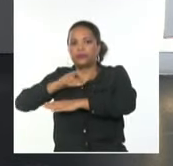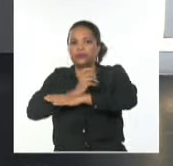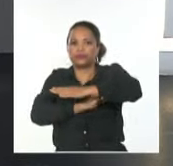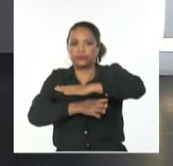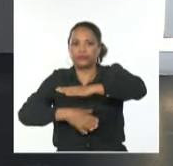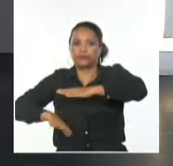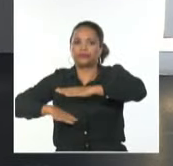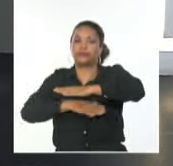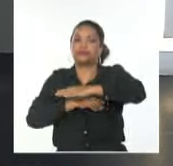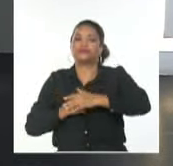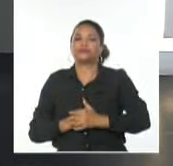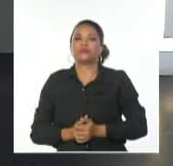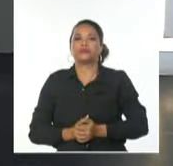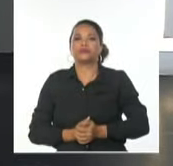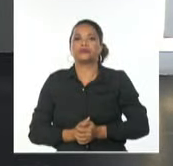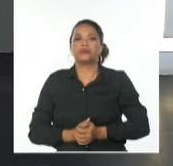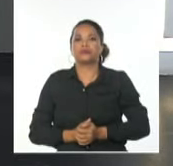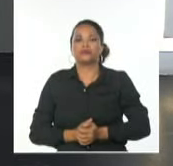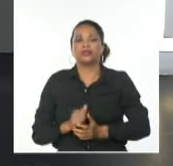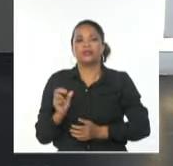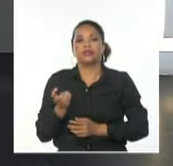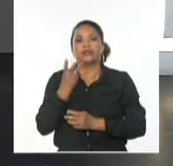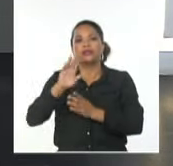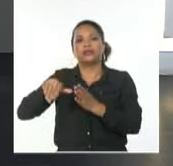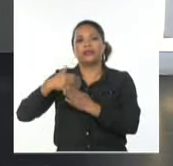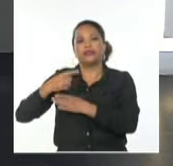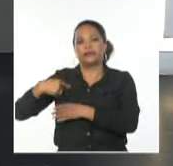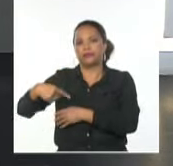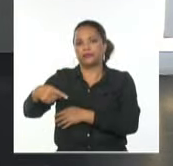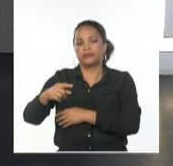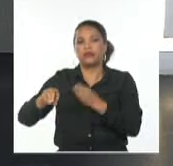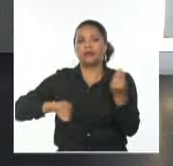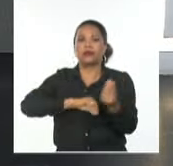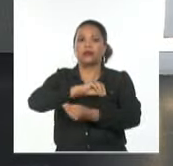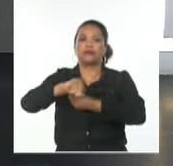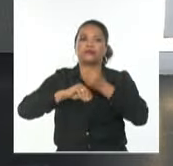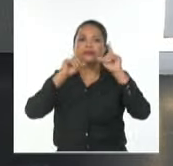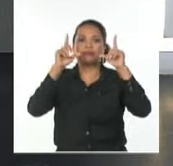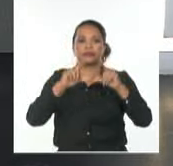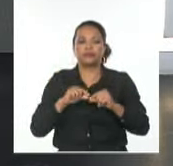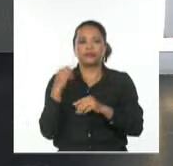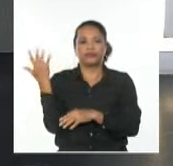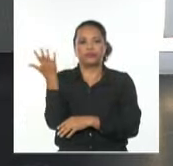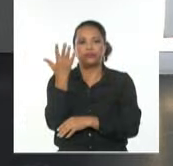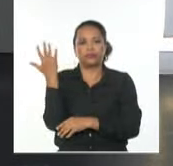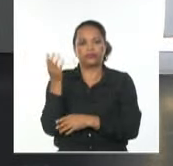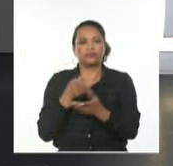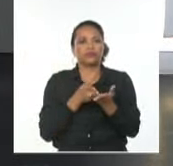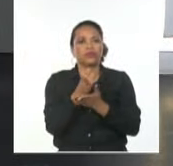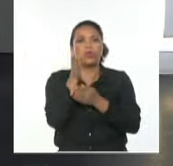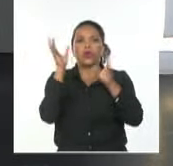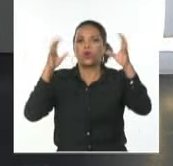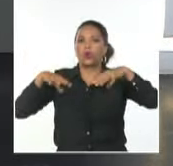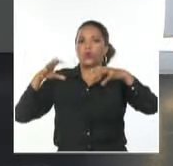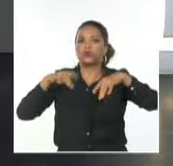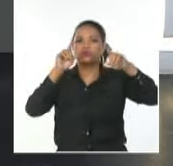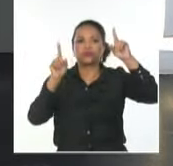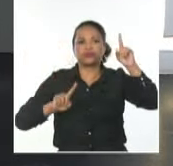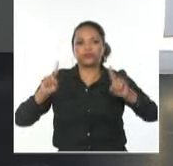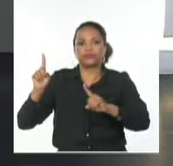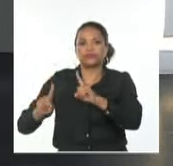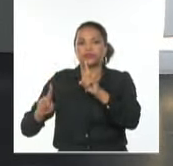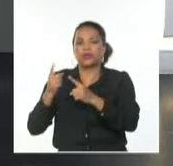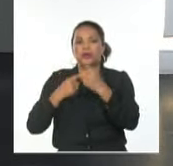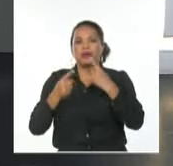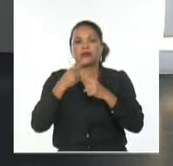nuestros litorales. Para los próximos tres días se pronostica poca variación en las condiciones meteorológicas. Continúan los chubascos, lluvias y tormentas eléctricas